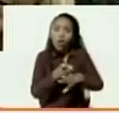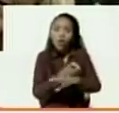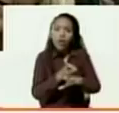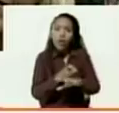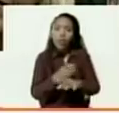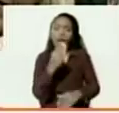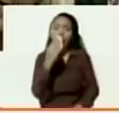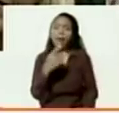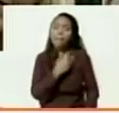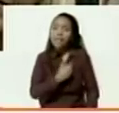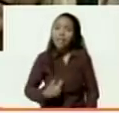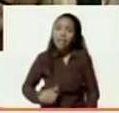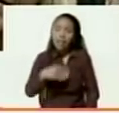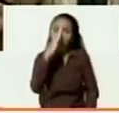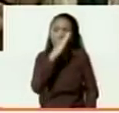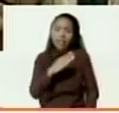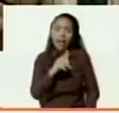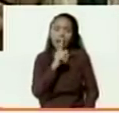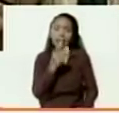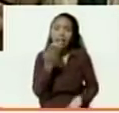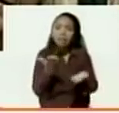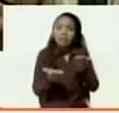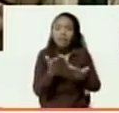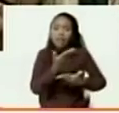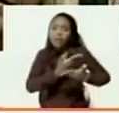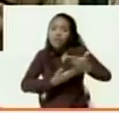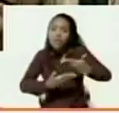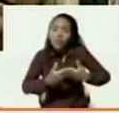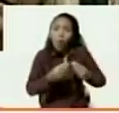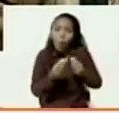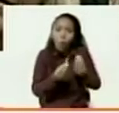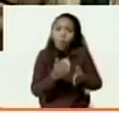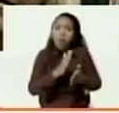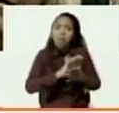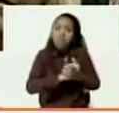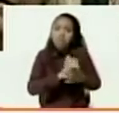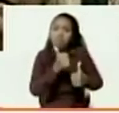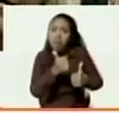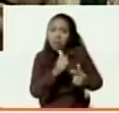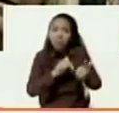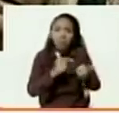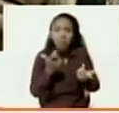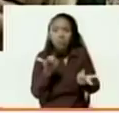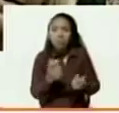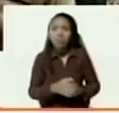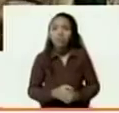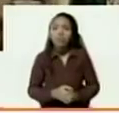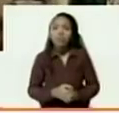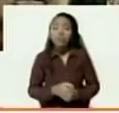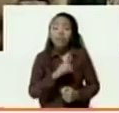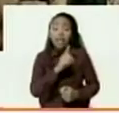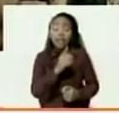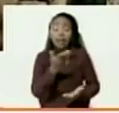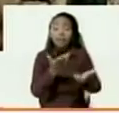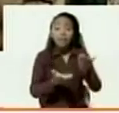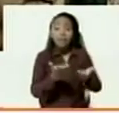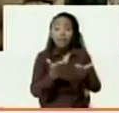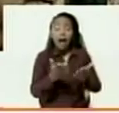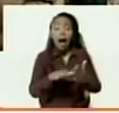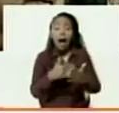Bolsonaro? ¿Cuál es el estatus de esta relación? Porque eran estables hasta que el gobierno de